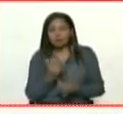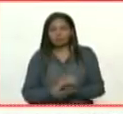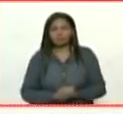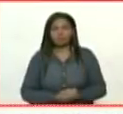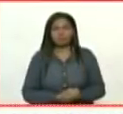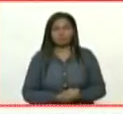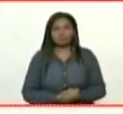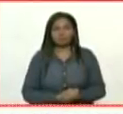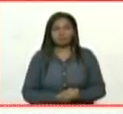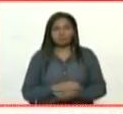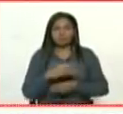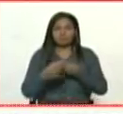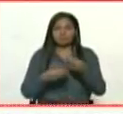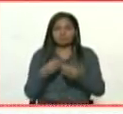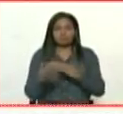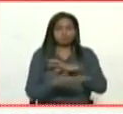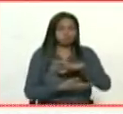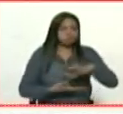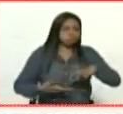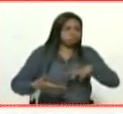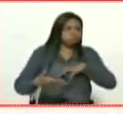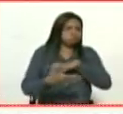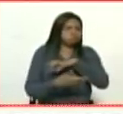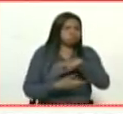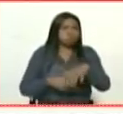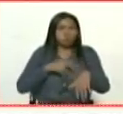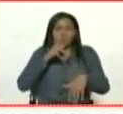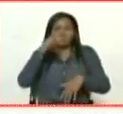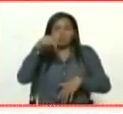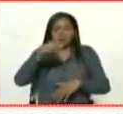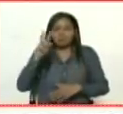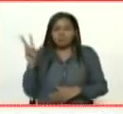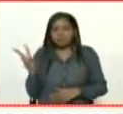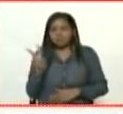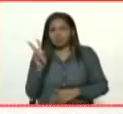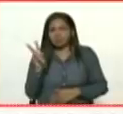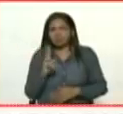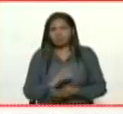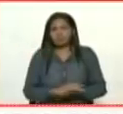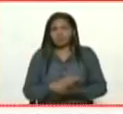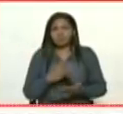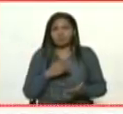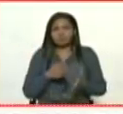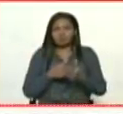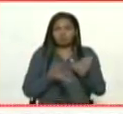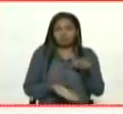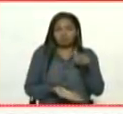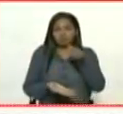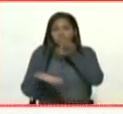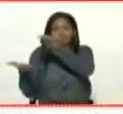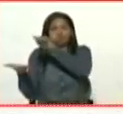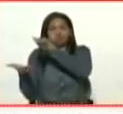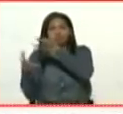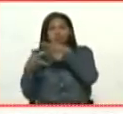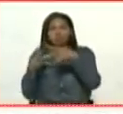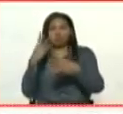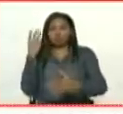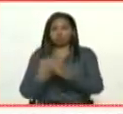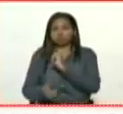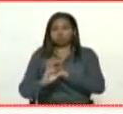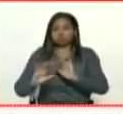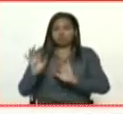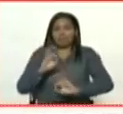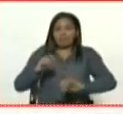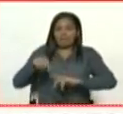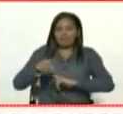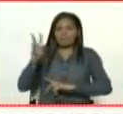Y crearon situaciones a veces de un embudo. Se llevaron todo el dinero en efectivo, nos lo robaban.